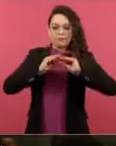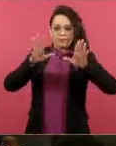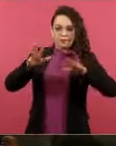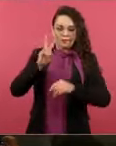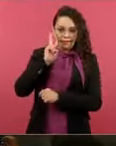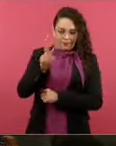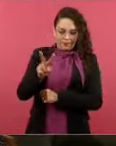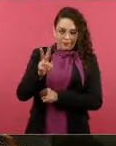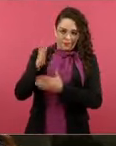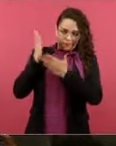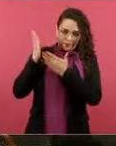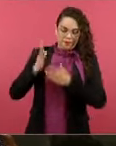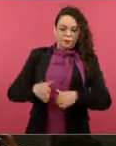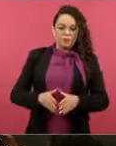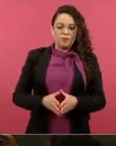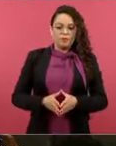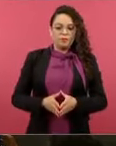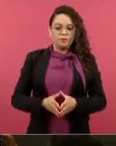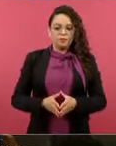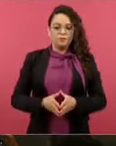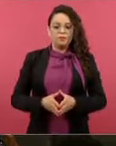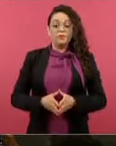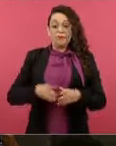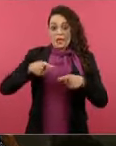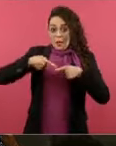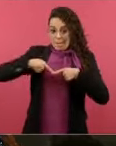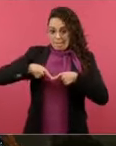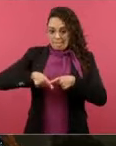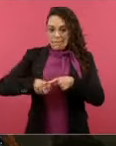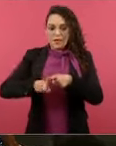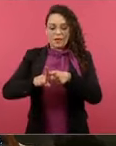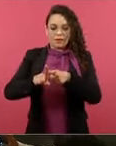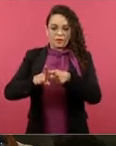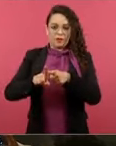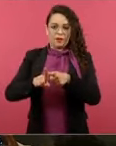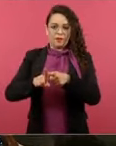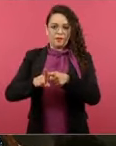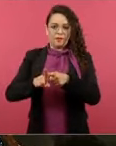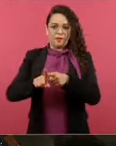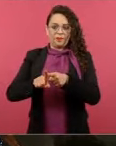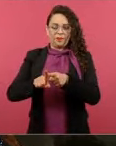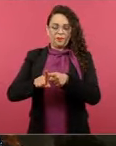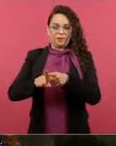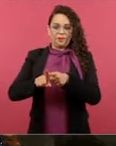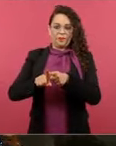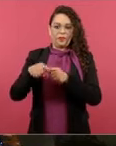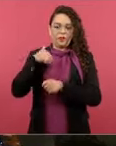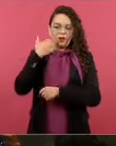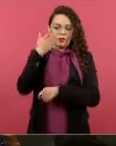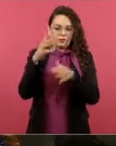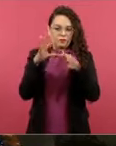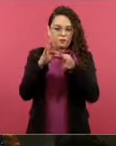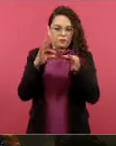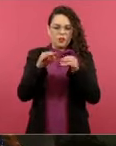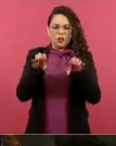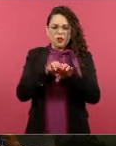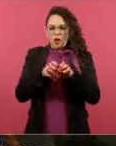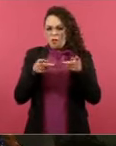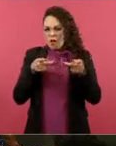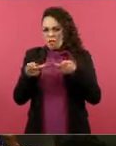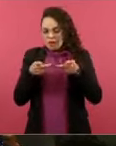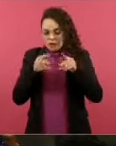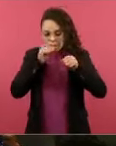Bueno, punto de partida. Les quiero comentar cómo fue el proceso de construcción del punto de partida. De